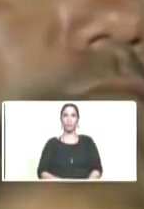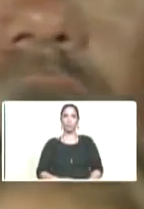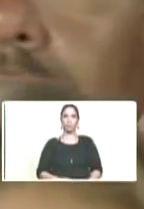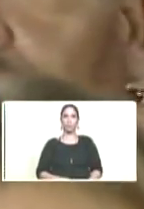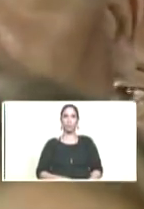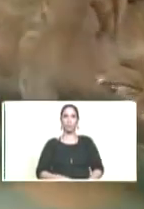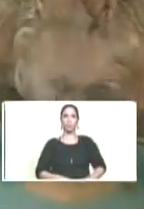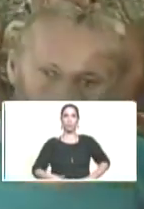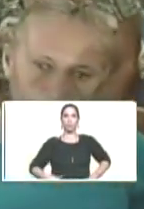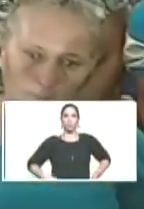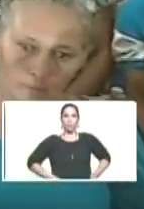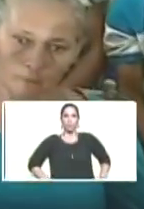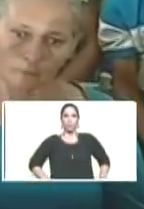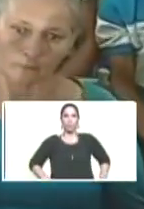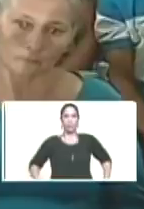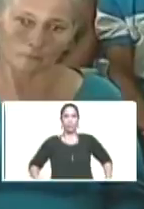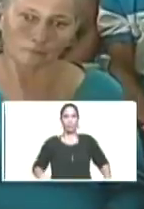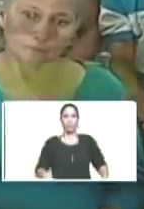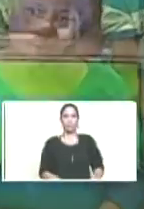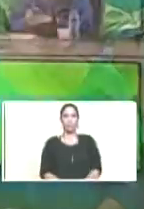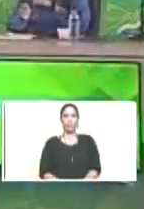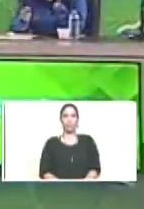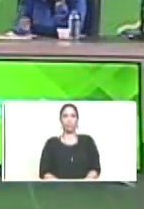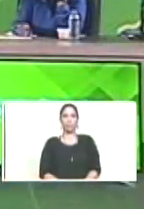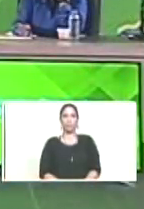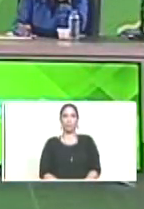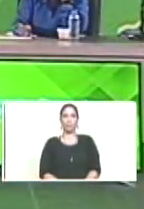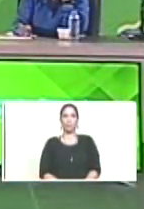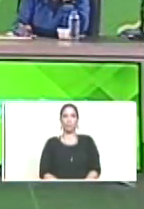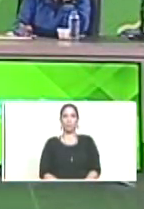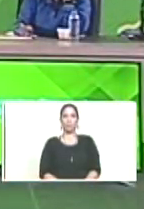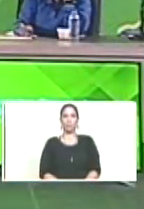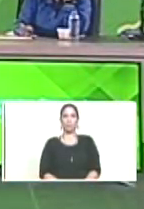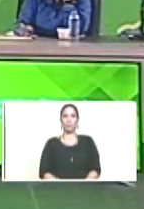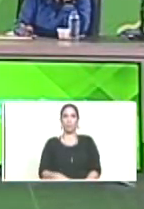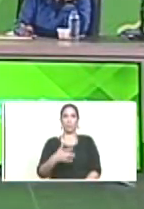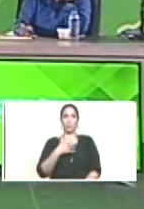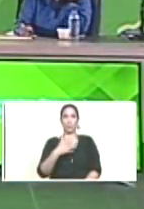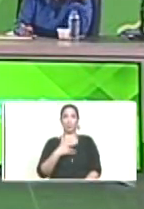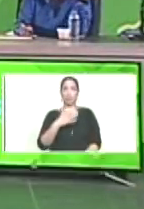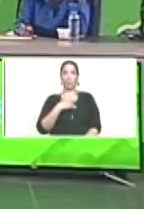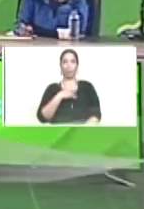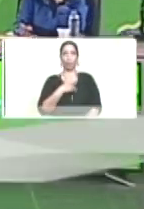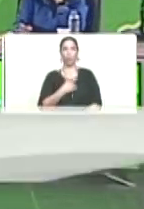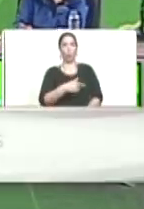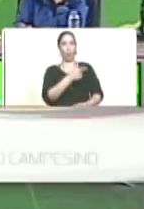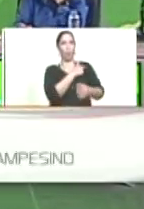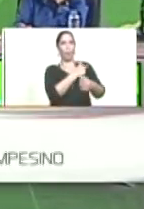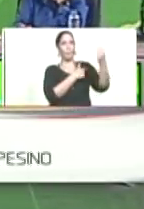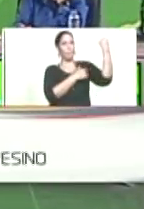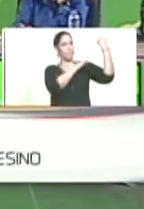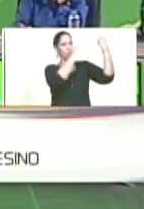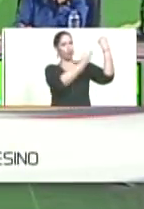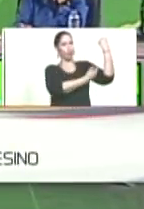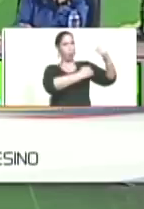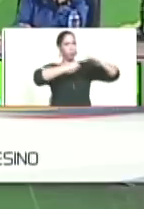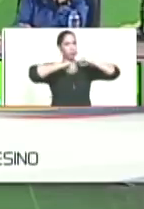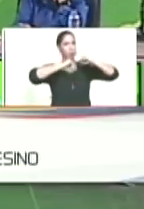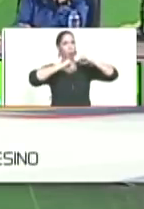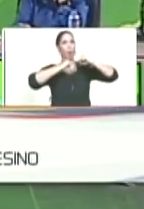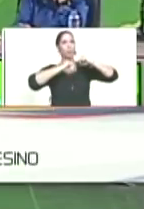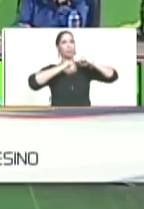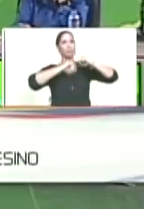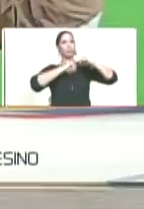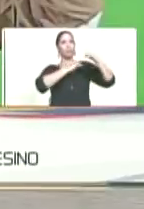Congreso, miren, me siento, mira, el brazo este. Lo siento fuerte, mira. Me